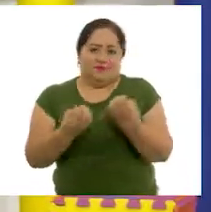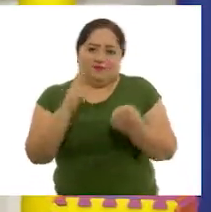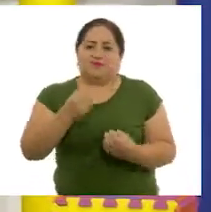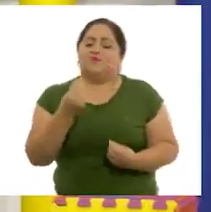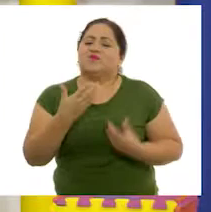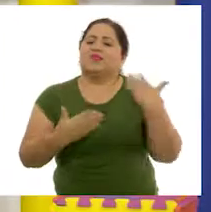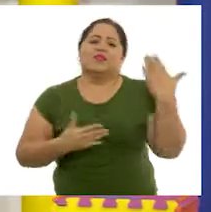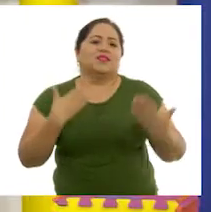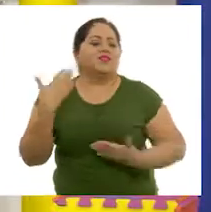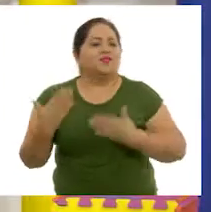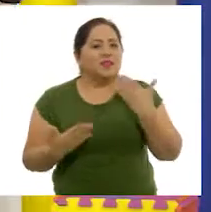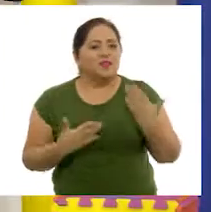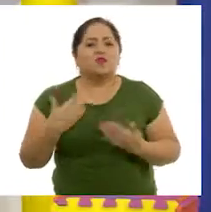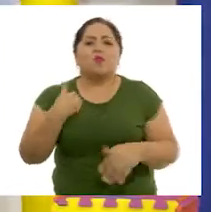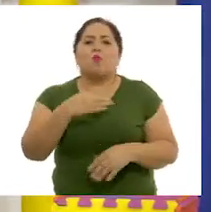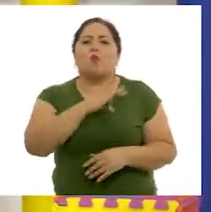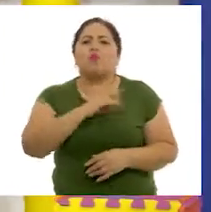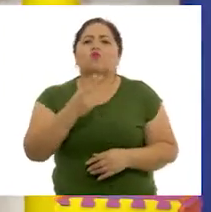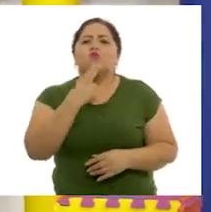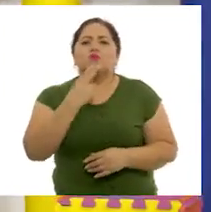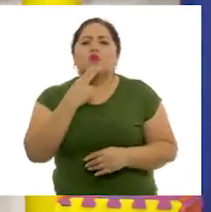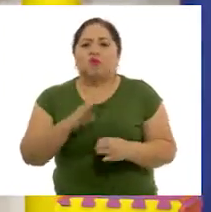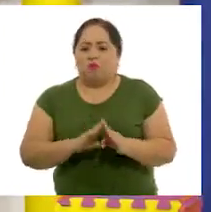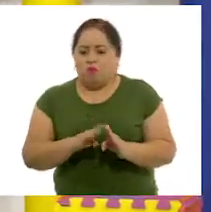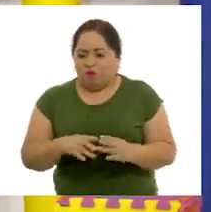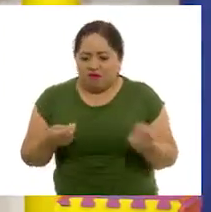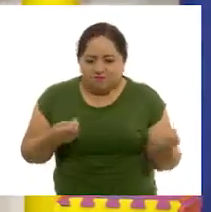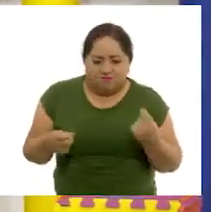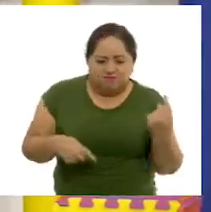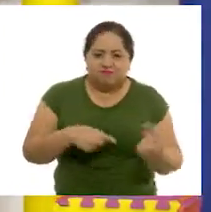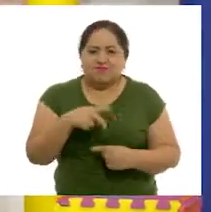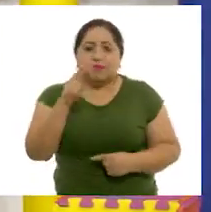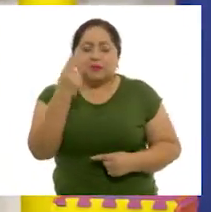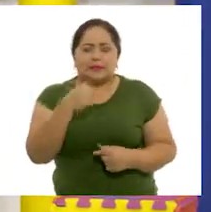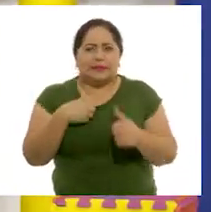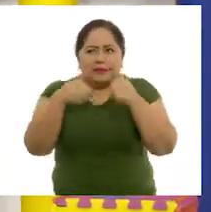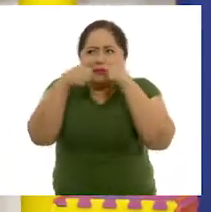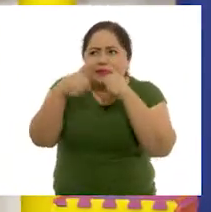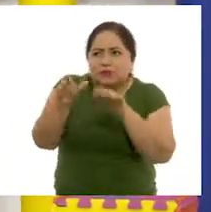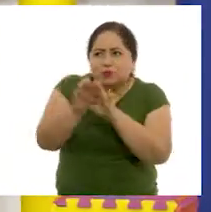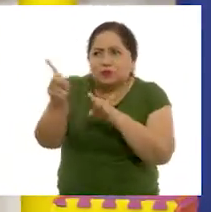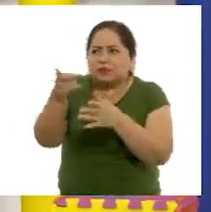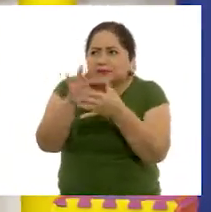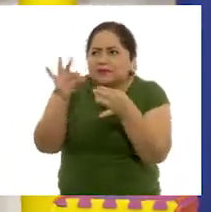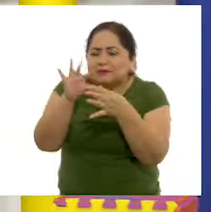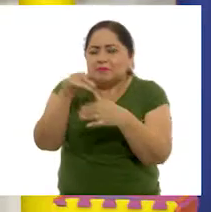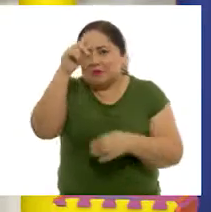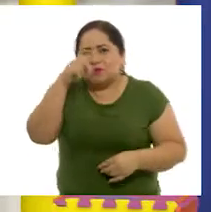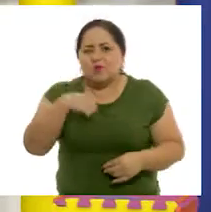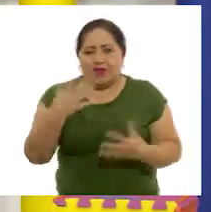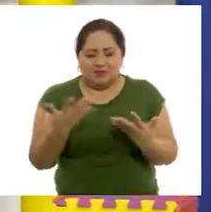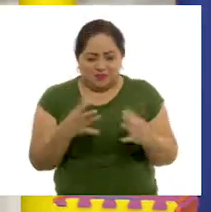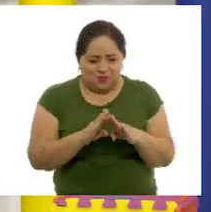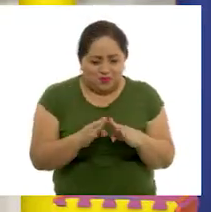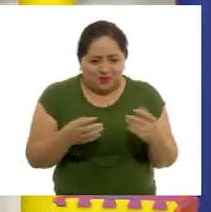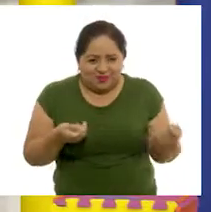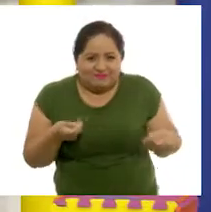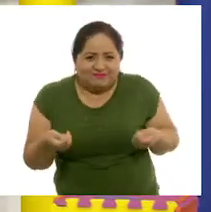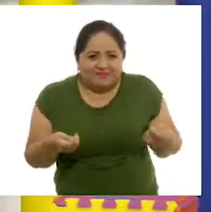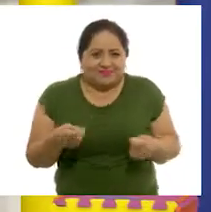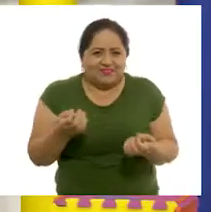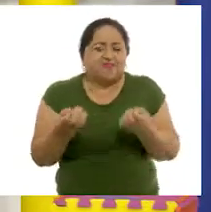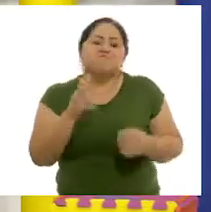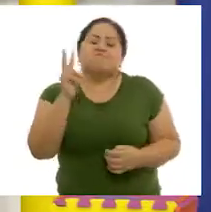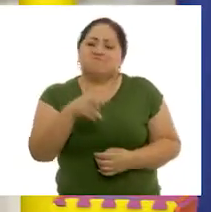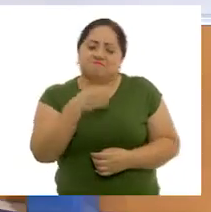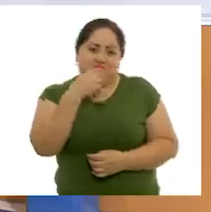divertí muchísimo, pude utilizar todas mis habilidades, tenía que estar muy atento a tus propuestas para poder hacer estos